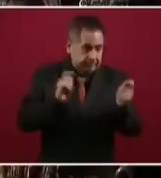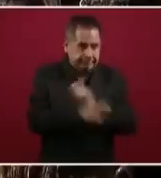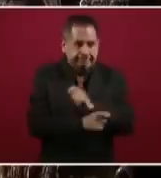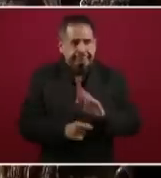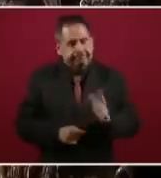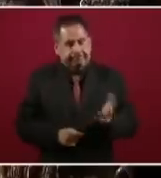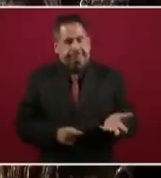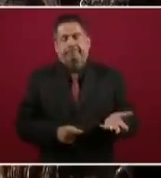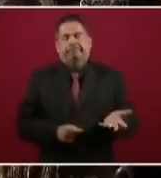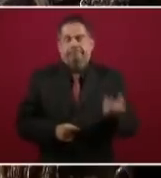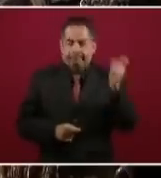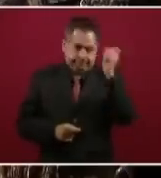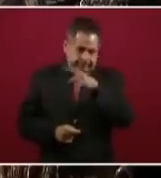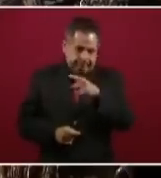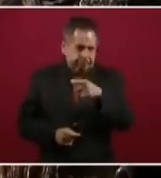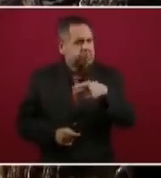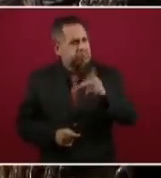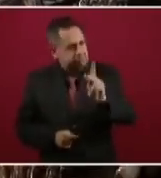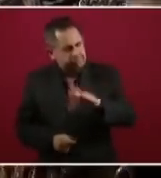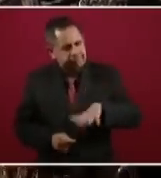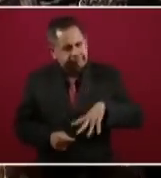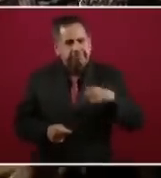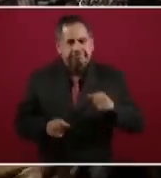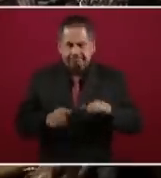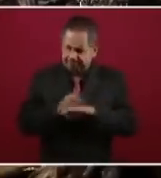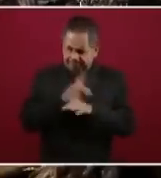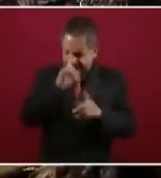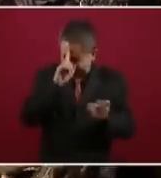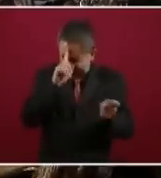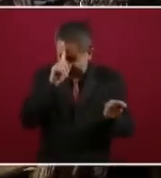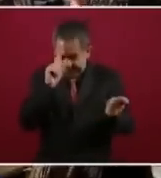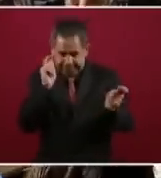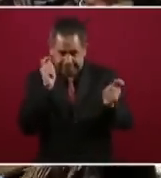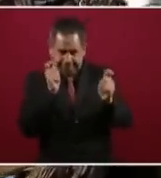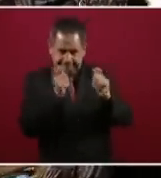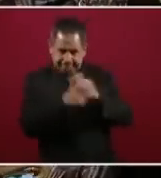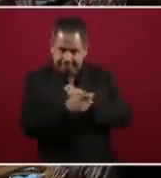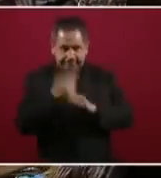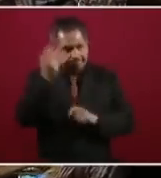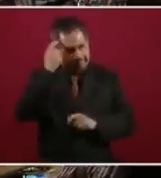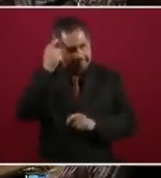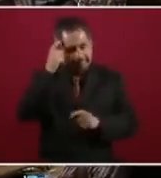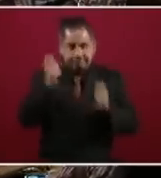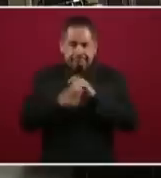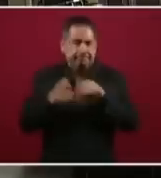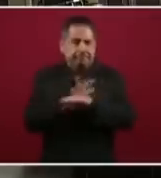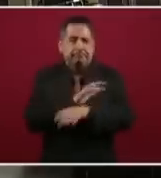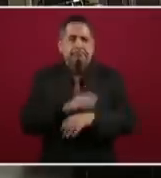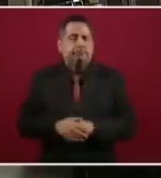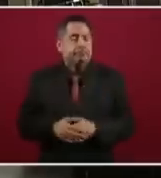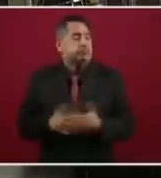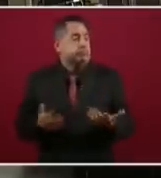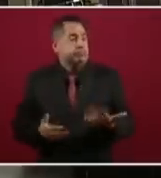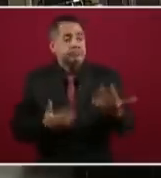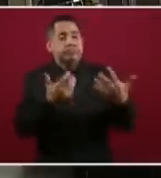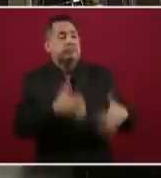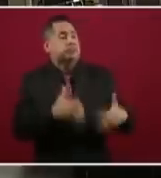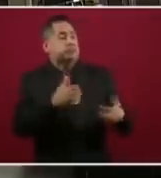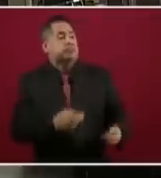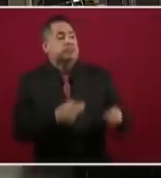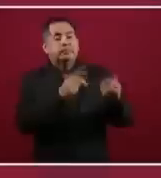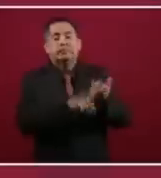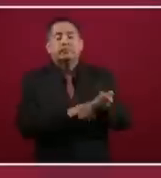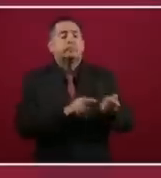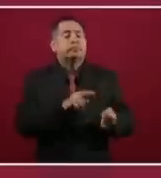esfuerzo para tener una concepción distinta. Entonces, en el caso de las empresas,